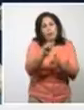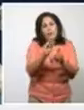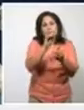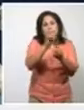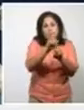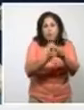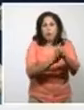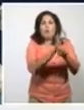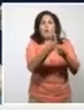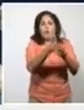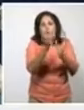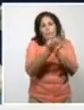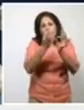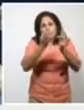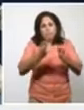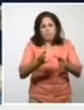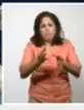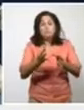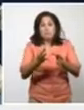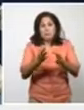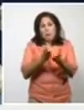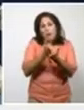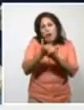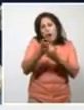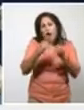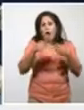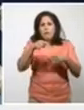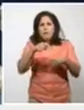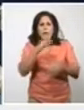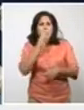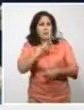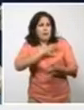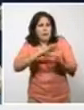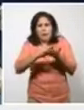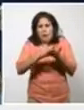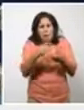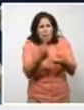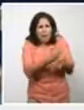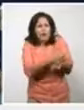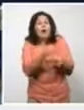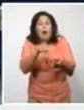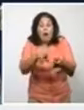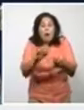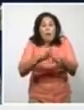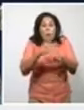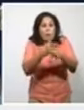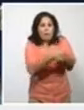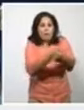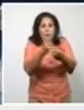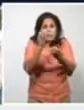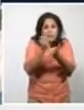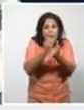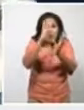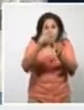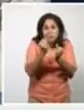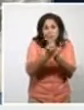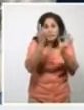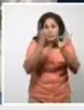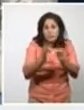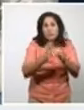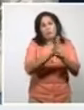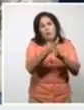y se mantienen muchas veces en el momento del diagnóstico asintomático. De esta forma,